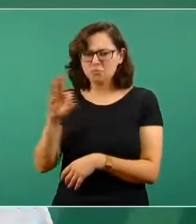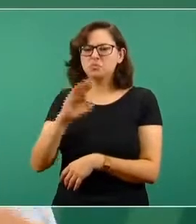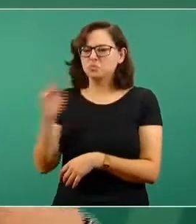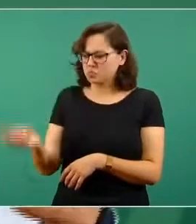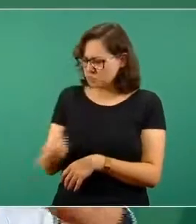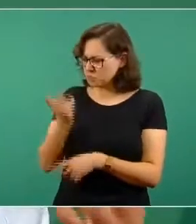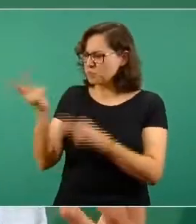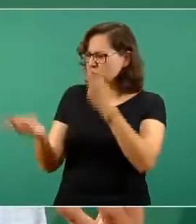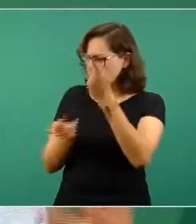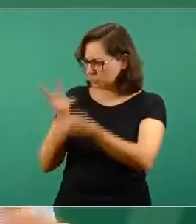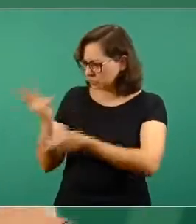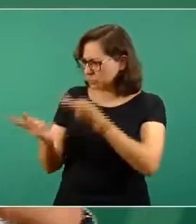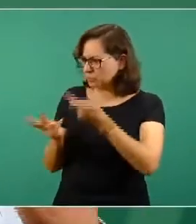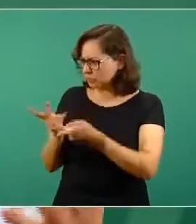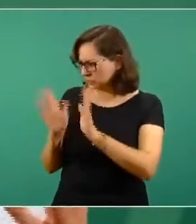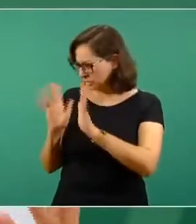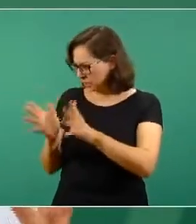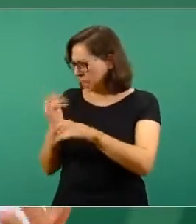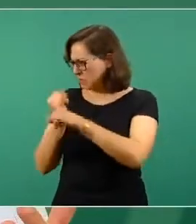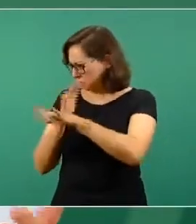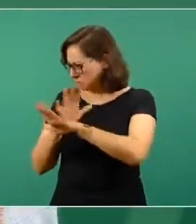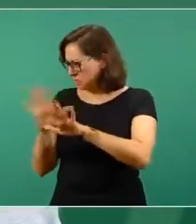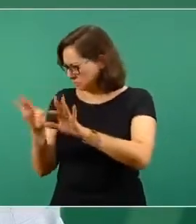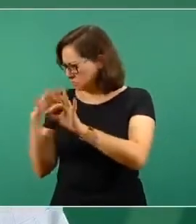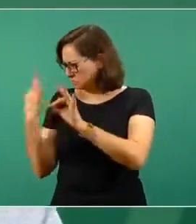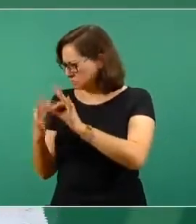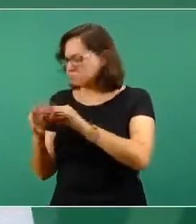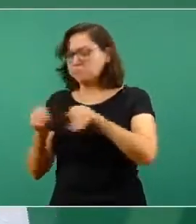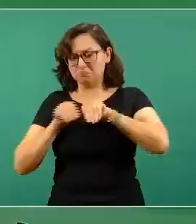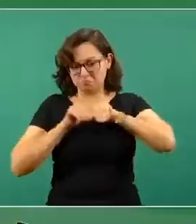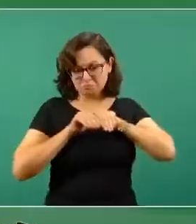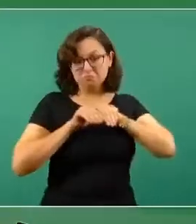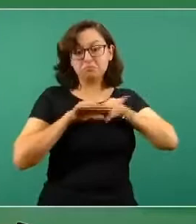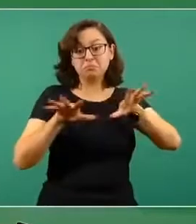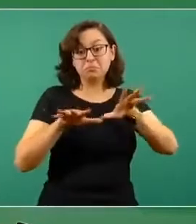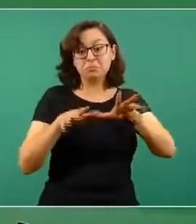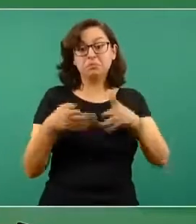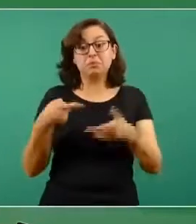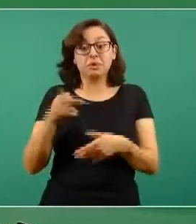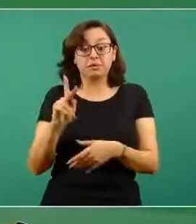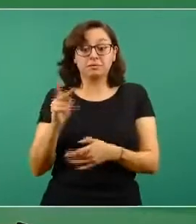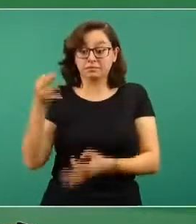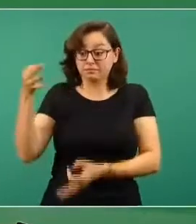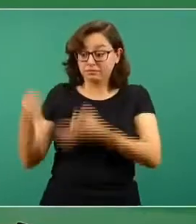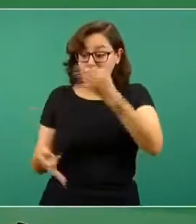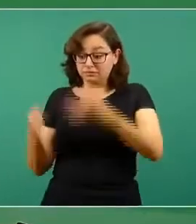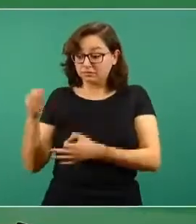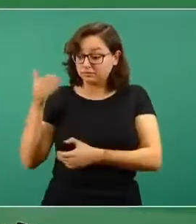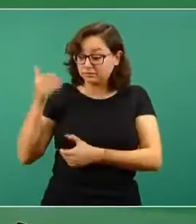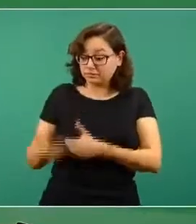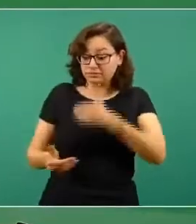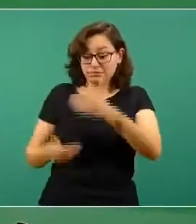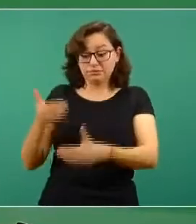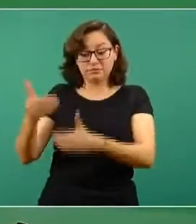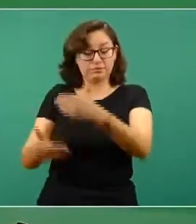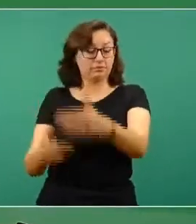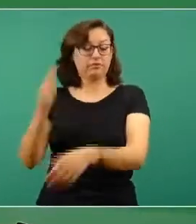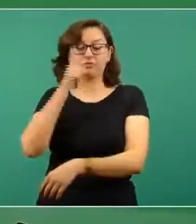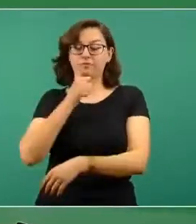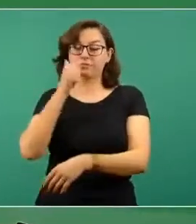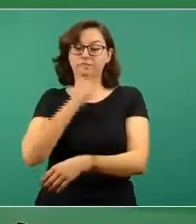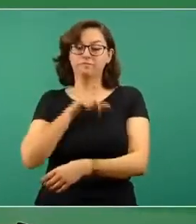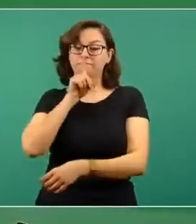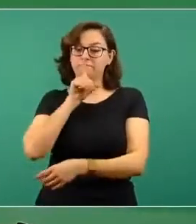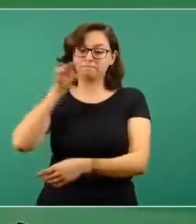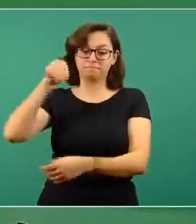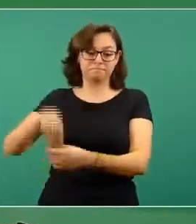mismos puedan liberar o dar a conocer información que no ponga en riesgo o no comprometa la investigación